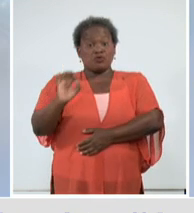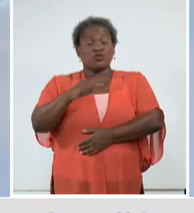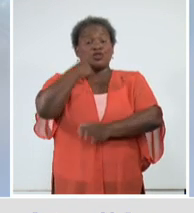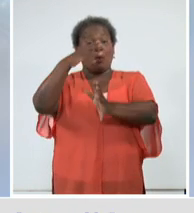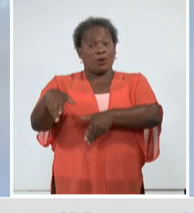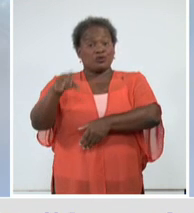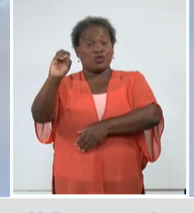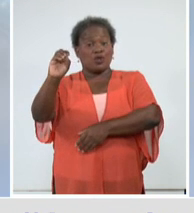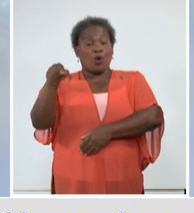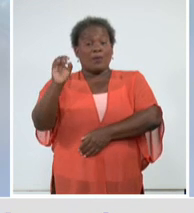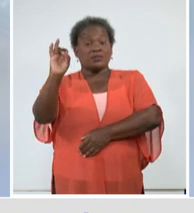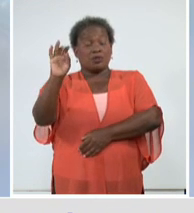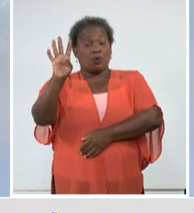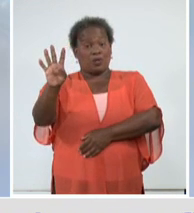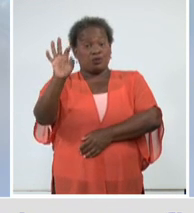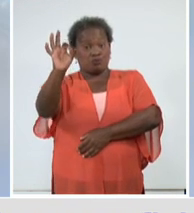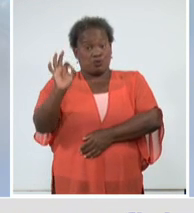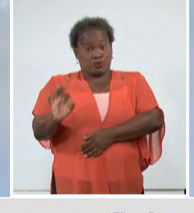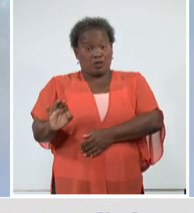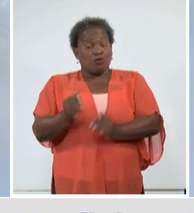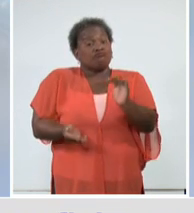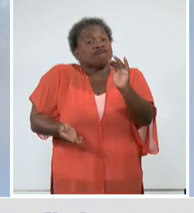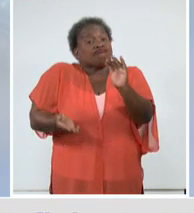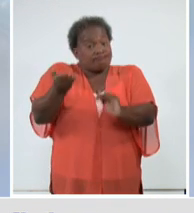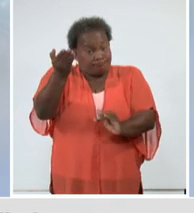0,74%, muy elevada para nosotros,